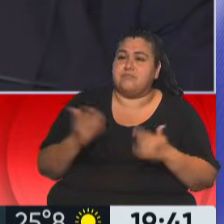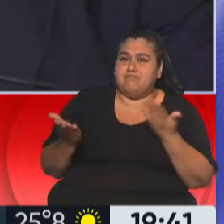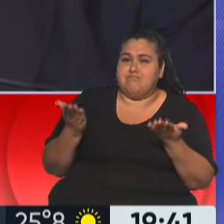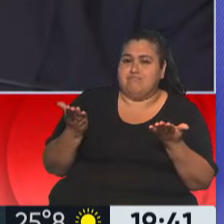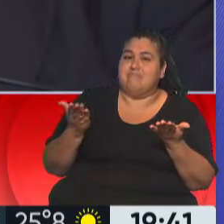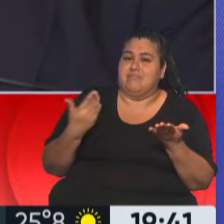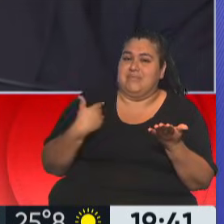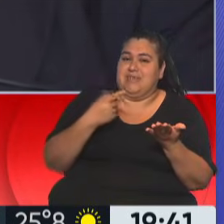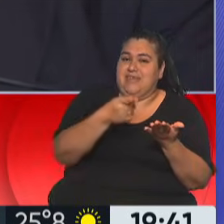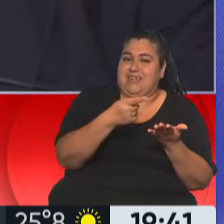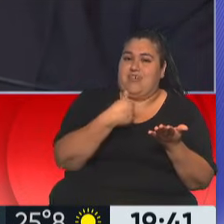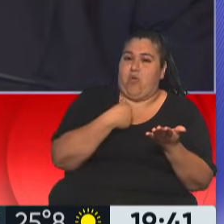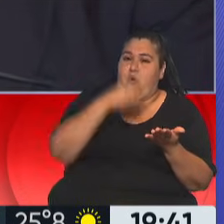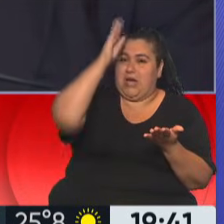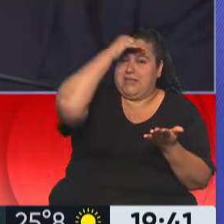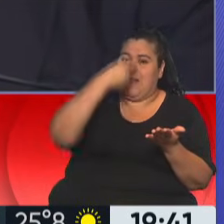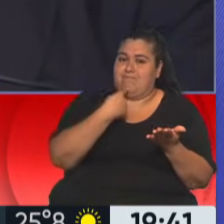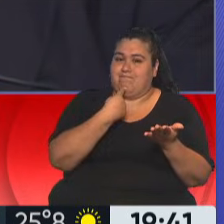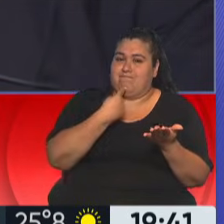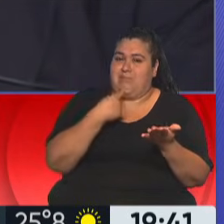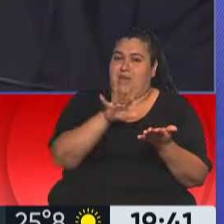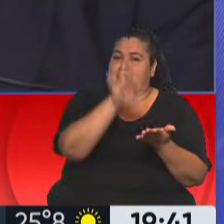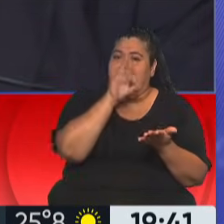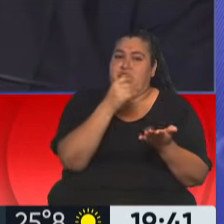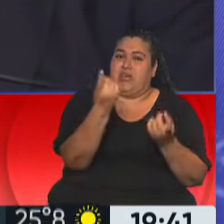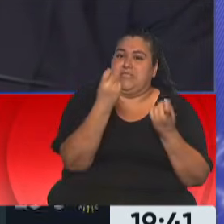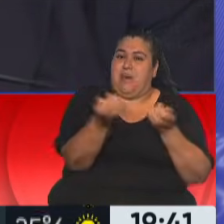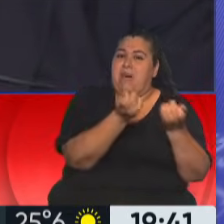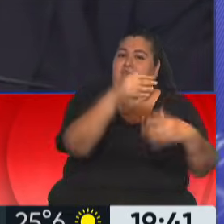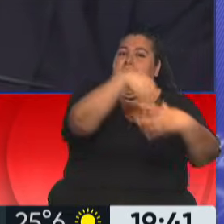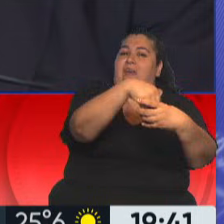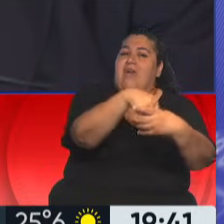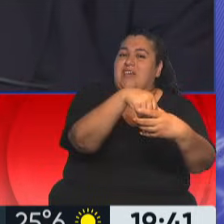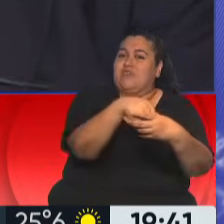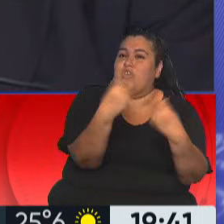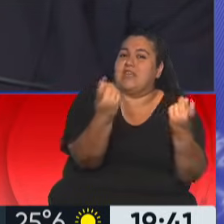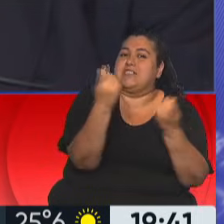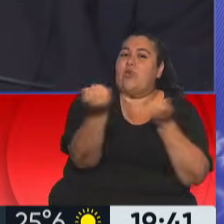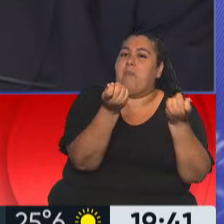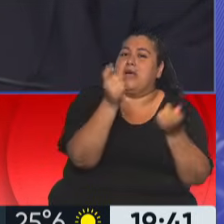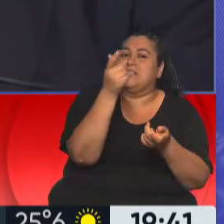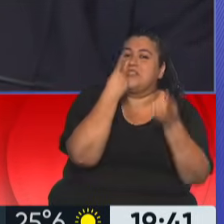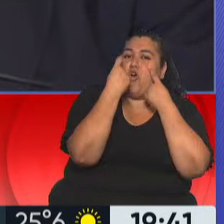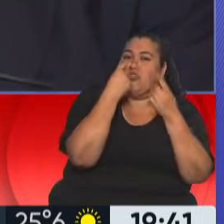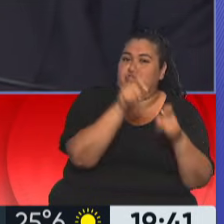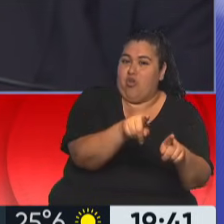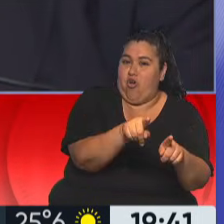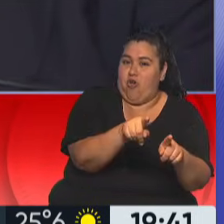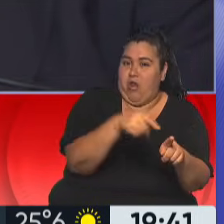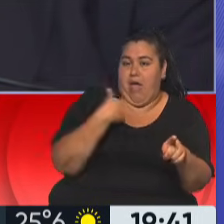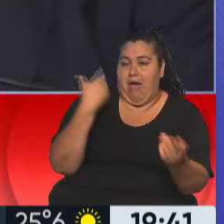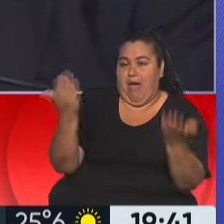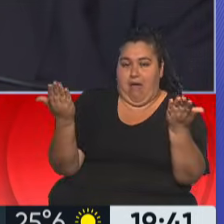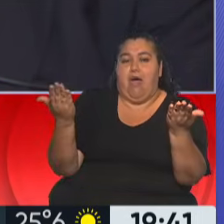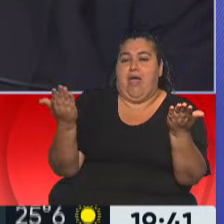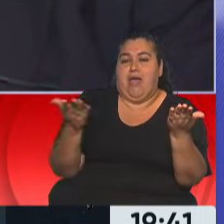necesito a alguien que me maneje la botonera, no podemos traer una persona de afuera, yo necesito controlar este país. Y si eso es así, es una apuesta razonable de Trump,